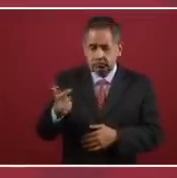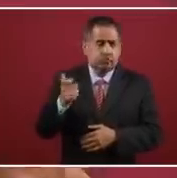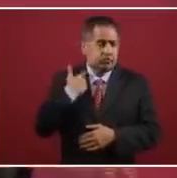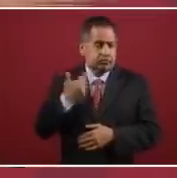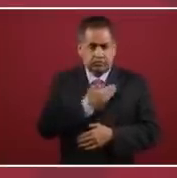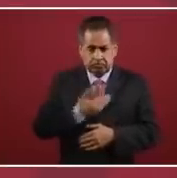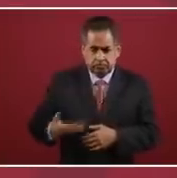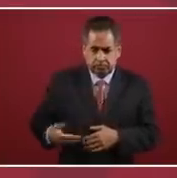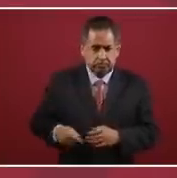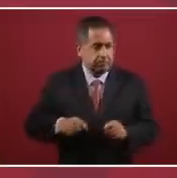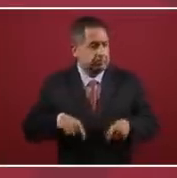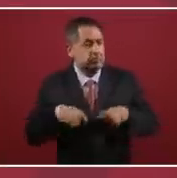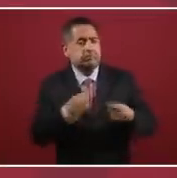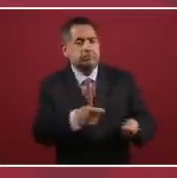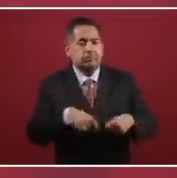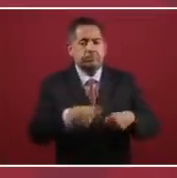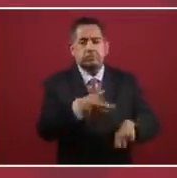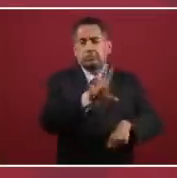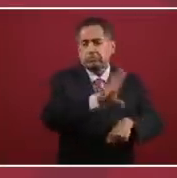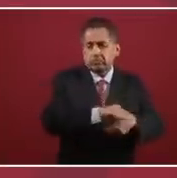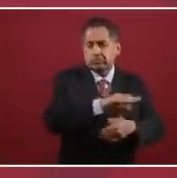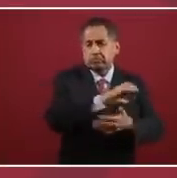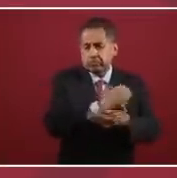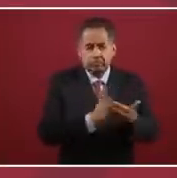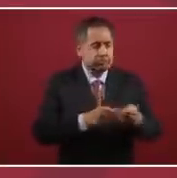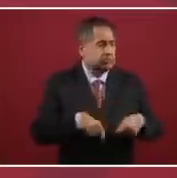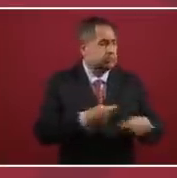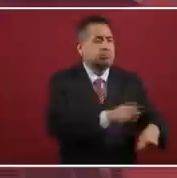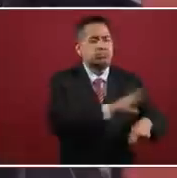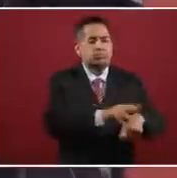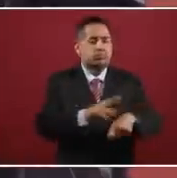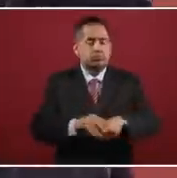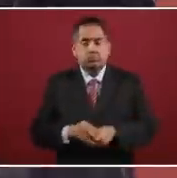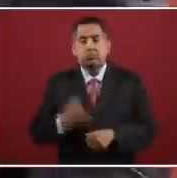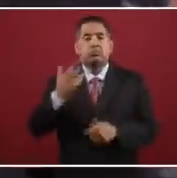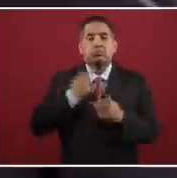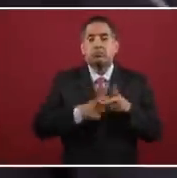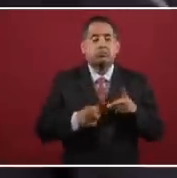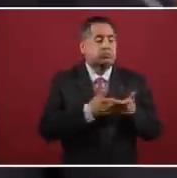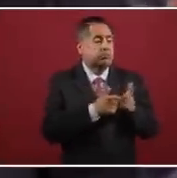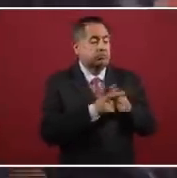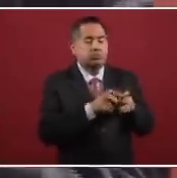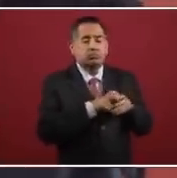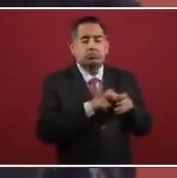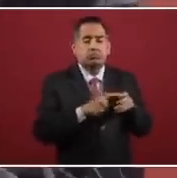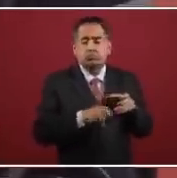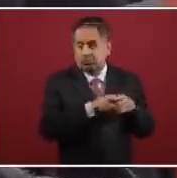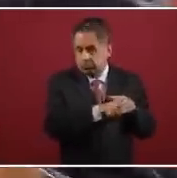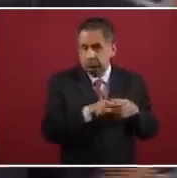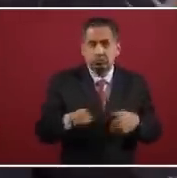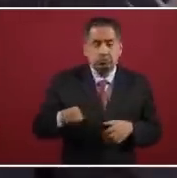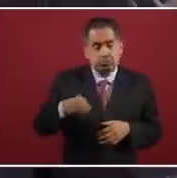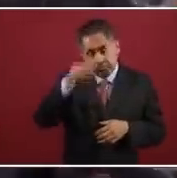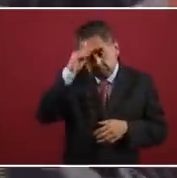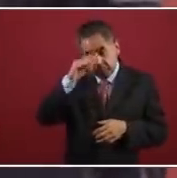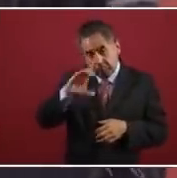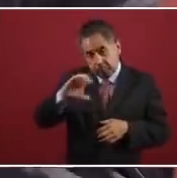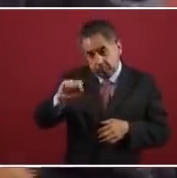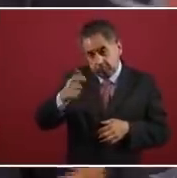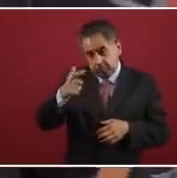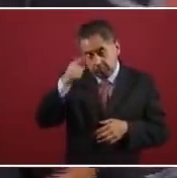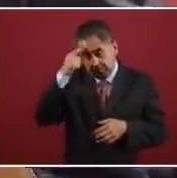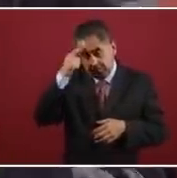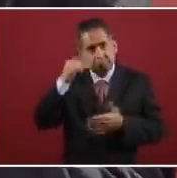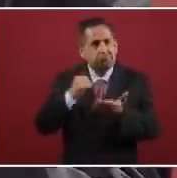Cuando inicia la política neoliberal, se decide entregar